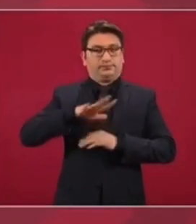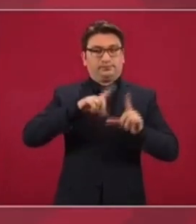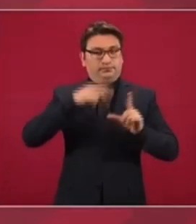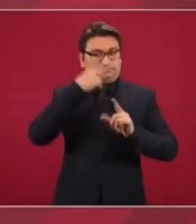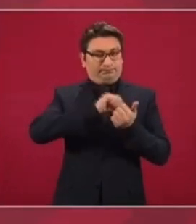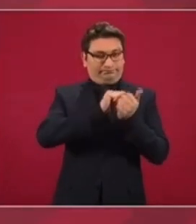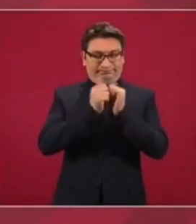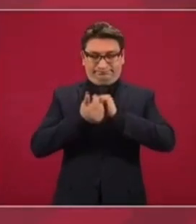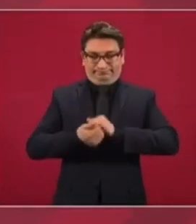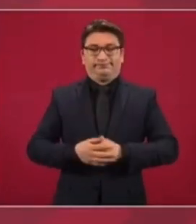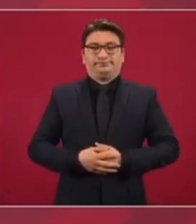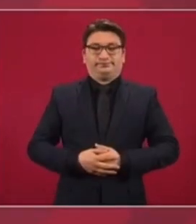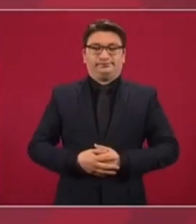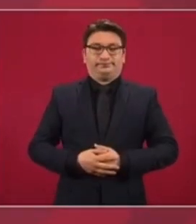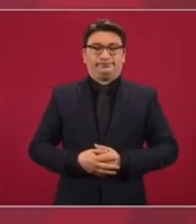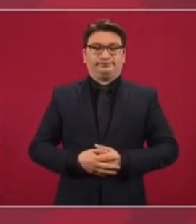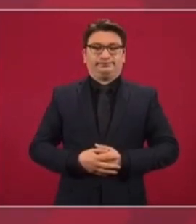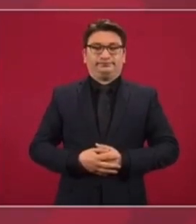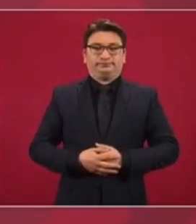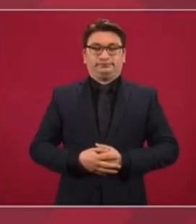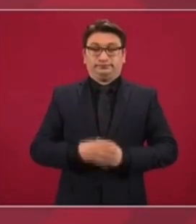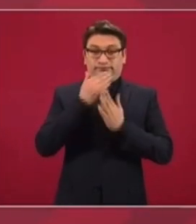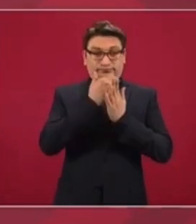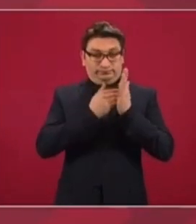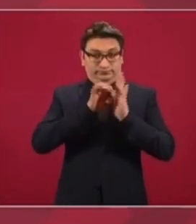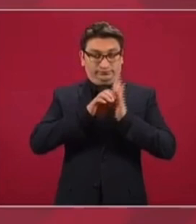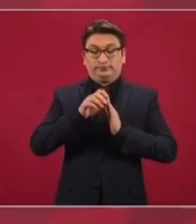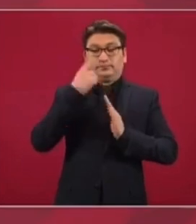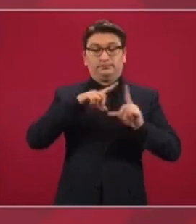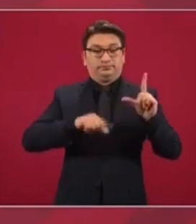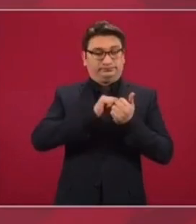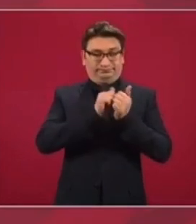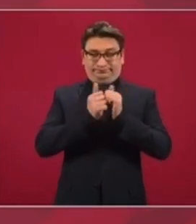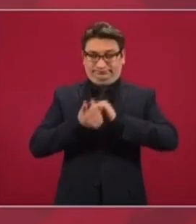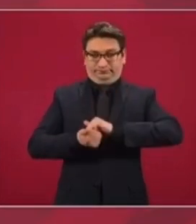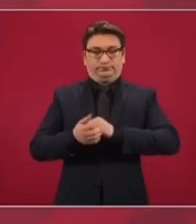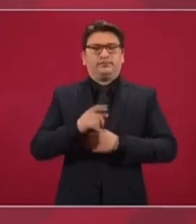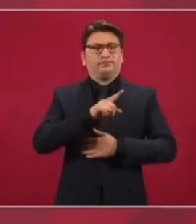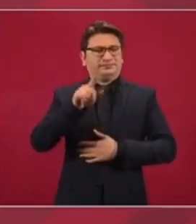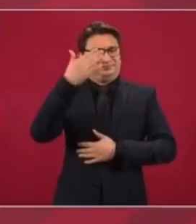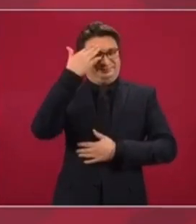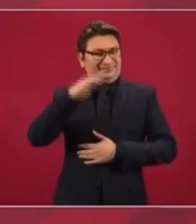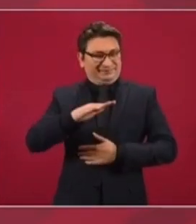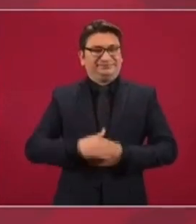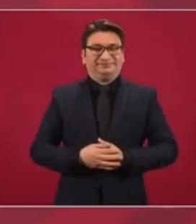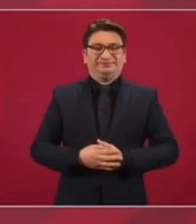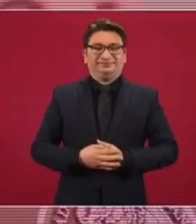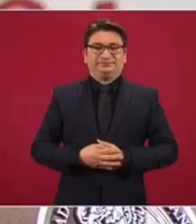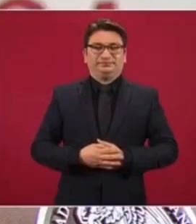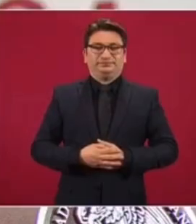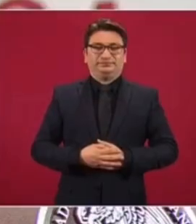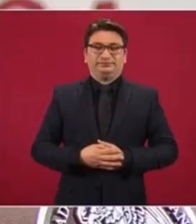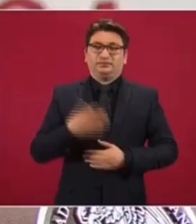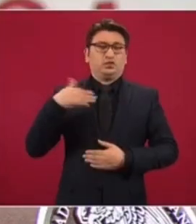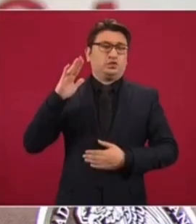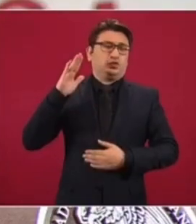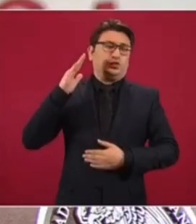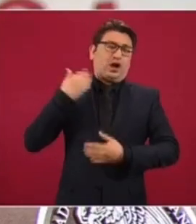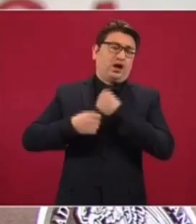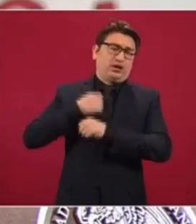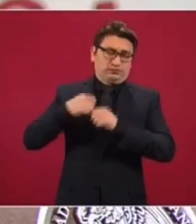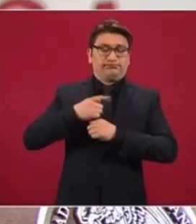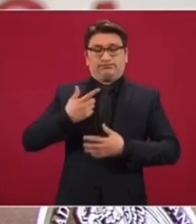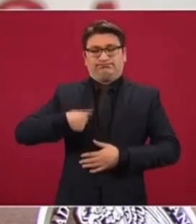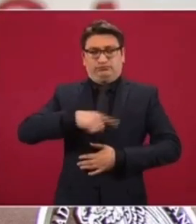México. La guía ética para la transformación de México. Como ustedes saben, desde hace mucho tiempo